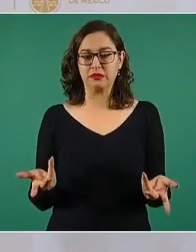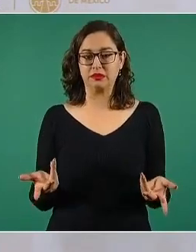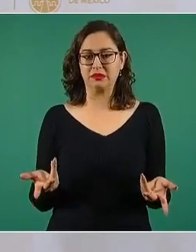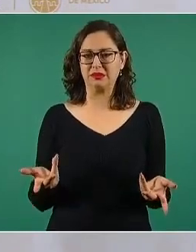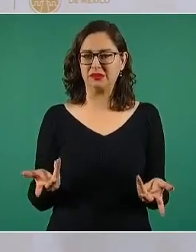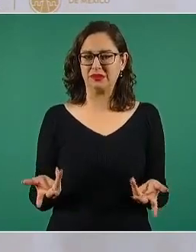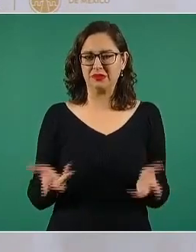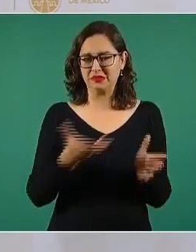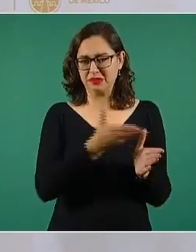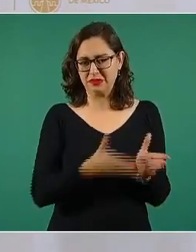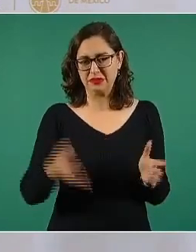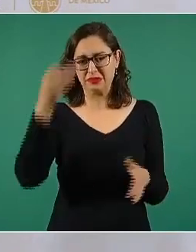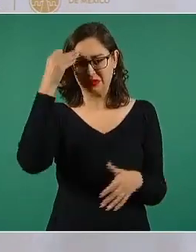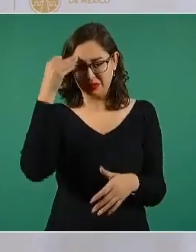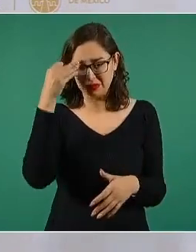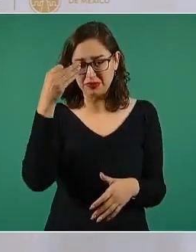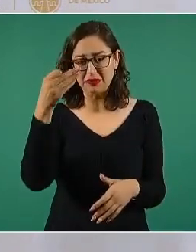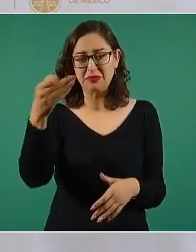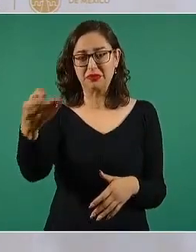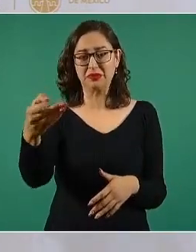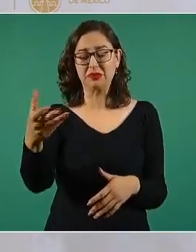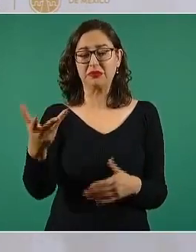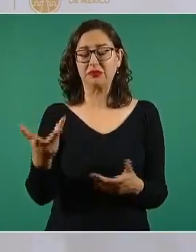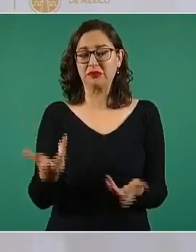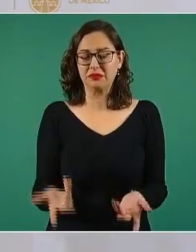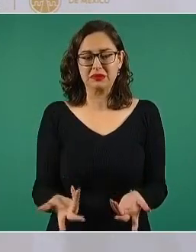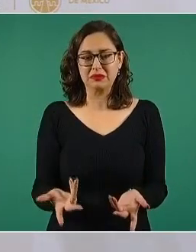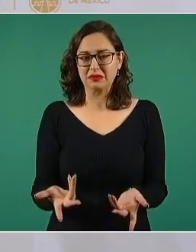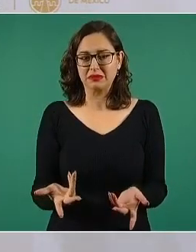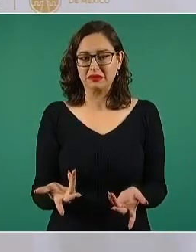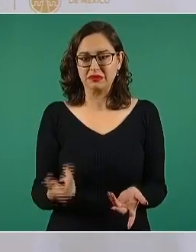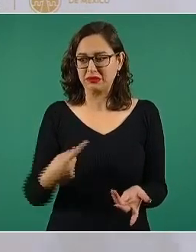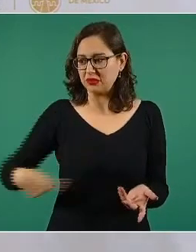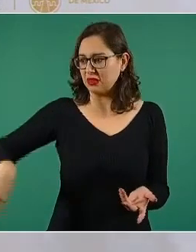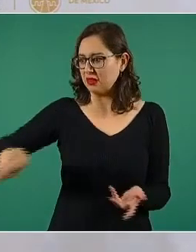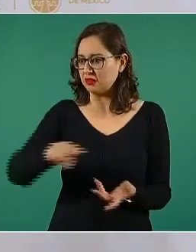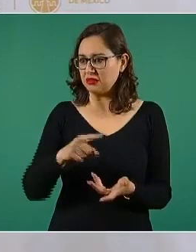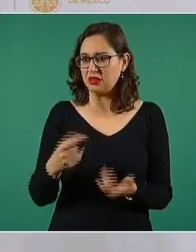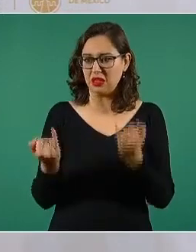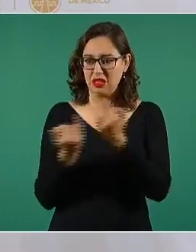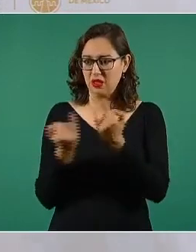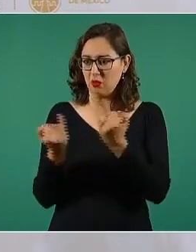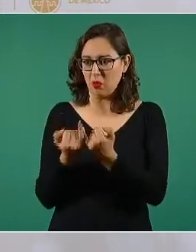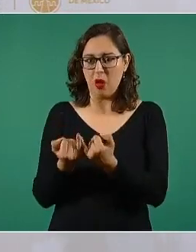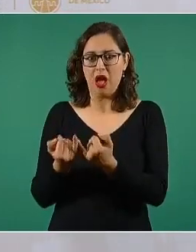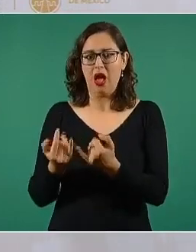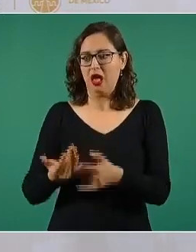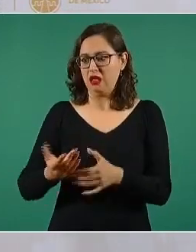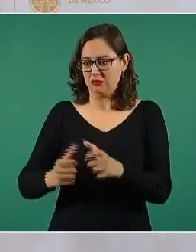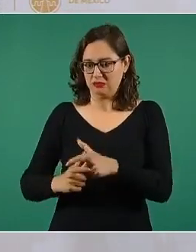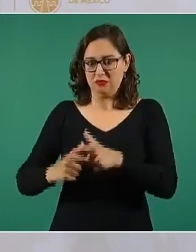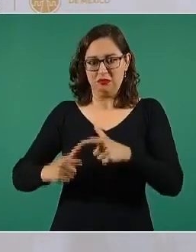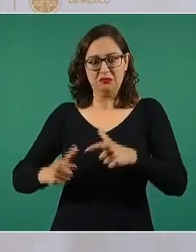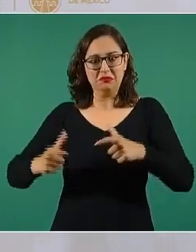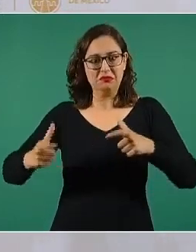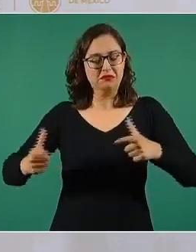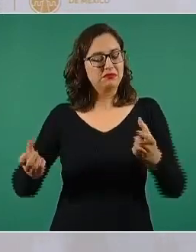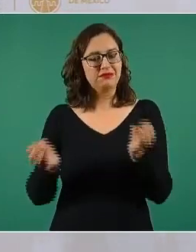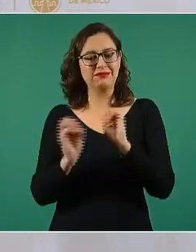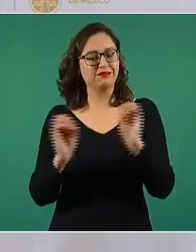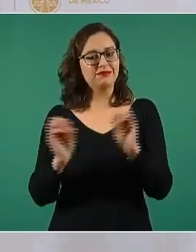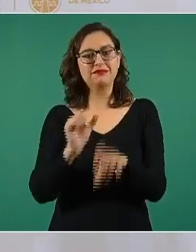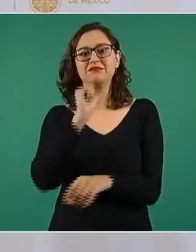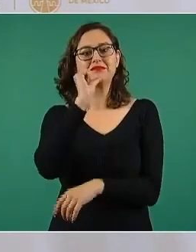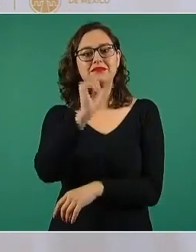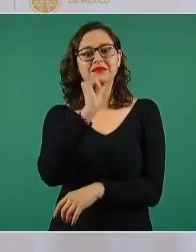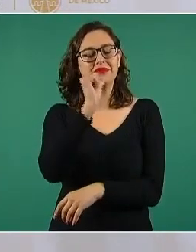siglos de colonización ni siquiera recuperar la población que existía antes de